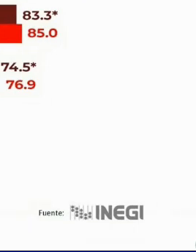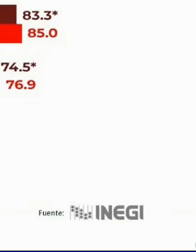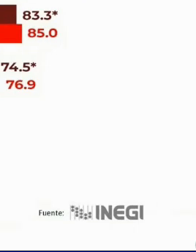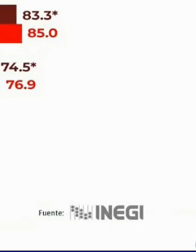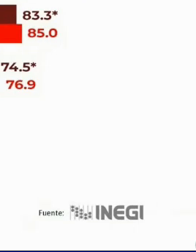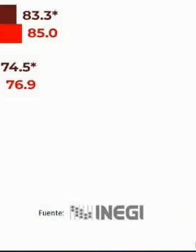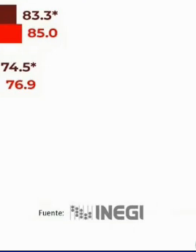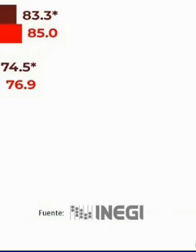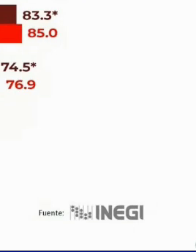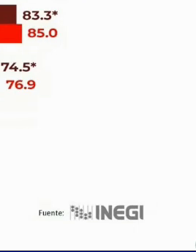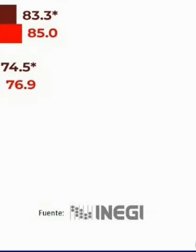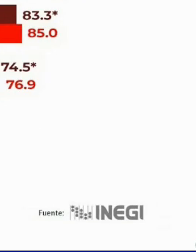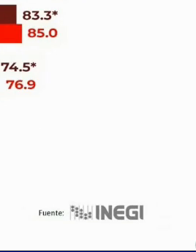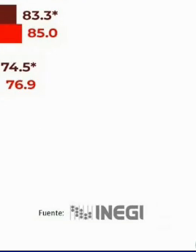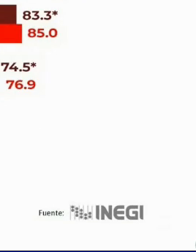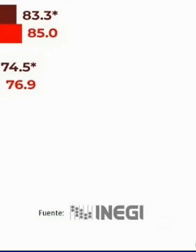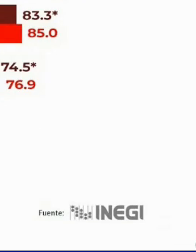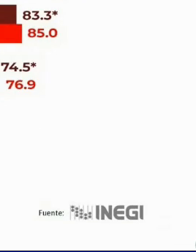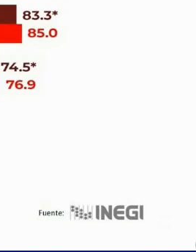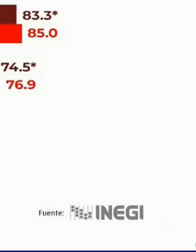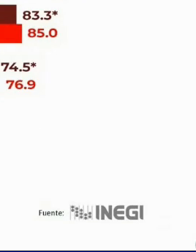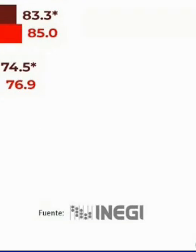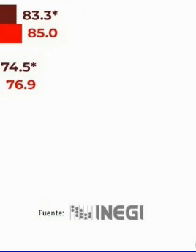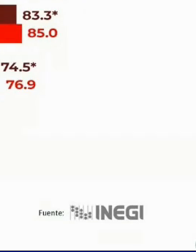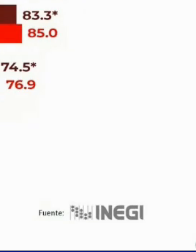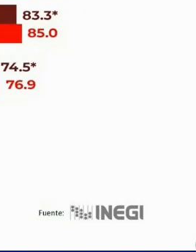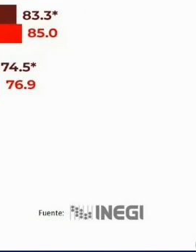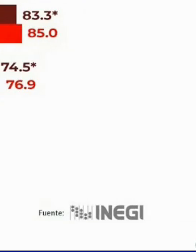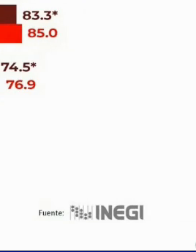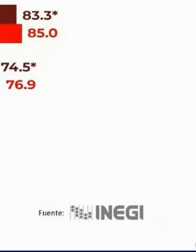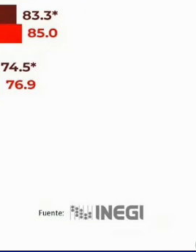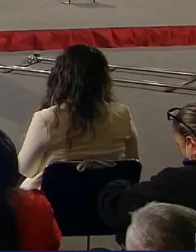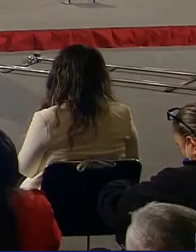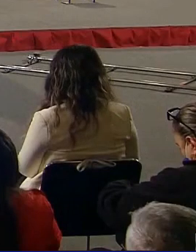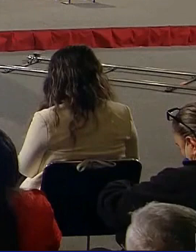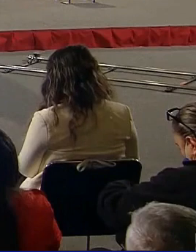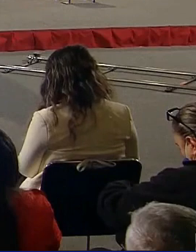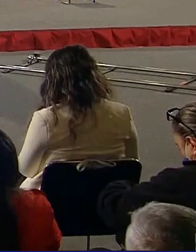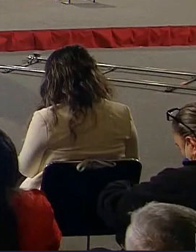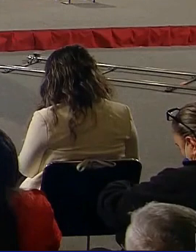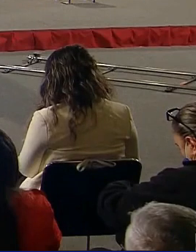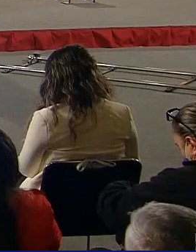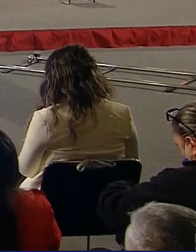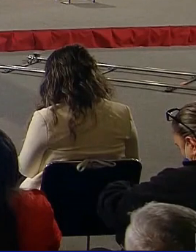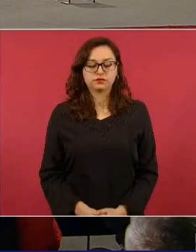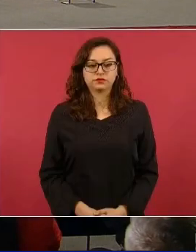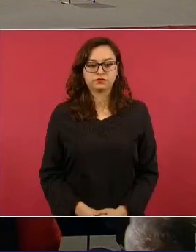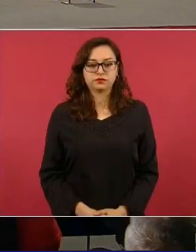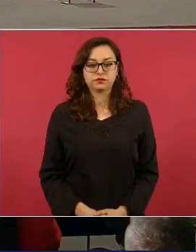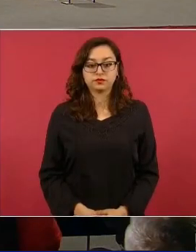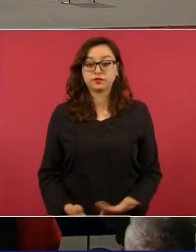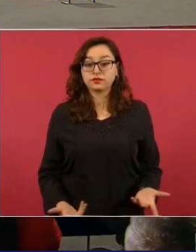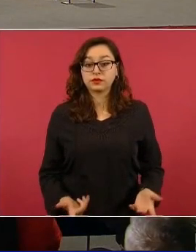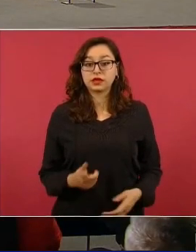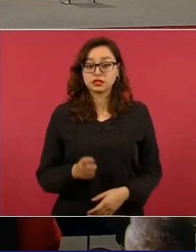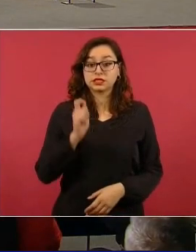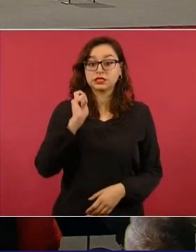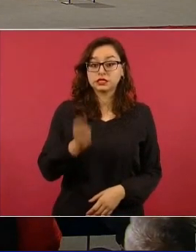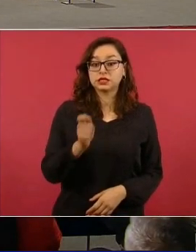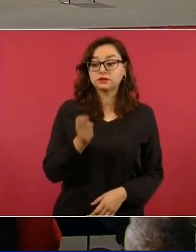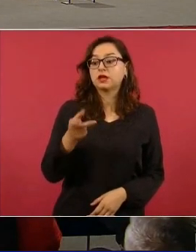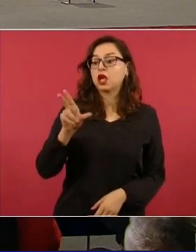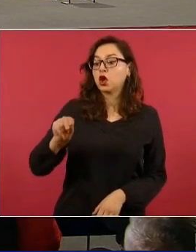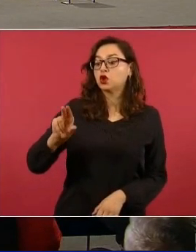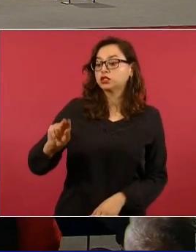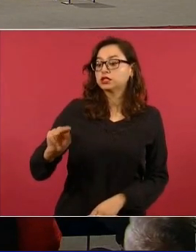45.5 por ciento, es decir, 86.6 por ciento de la